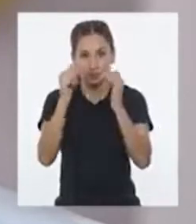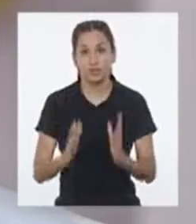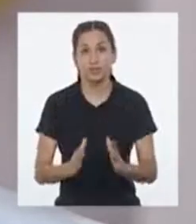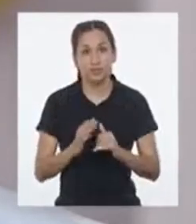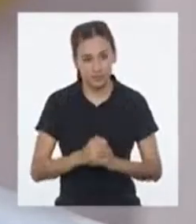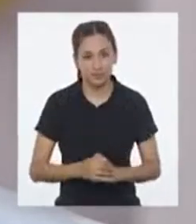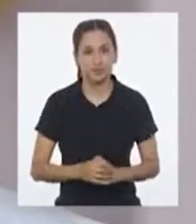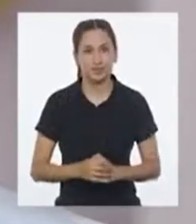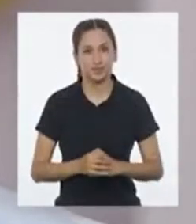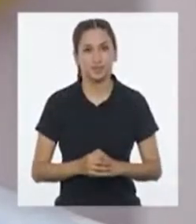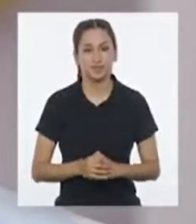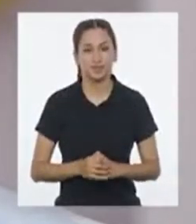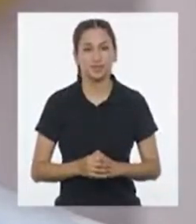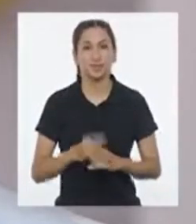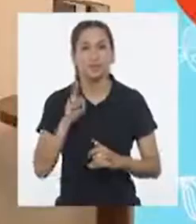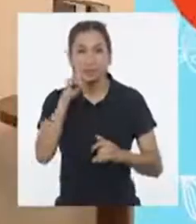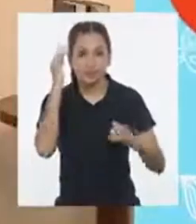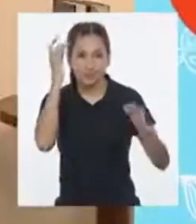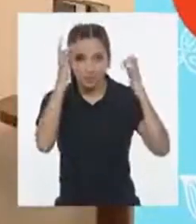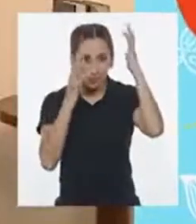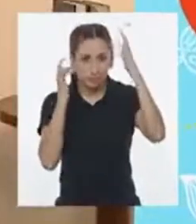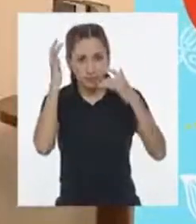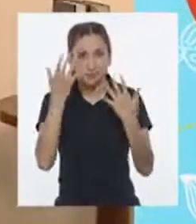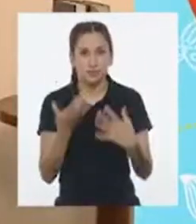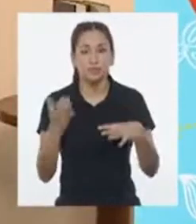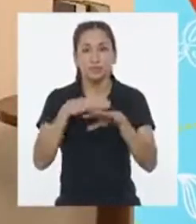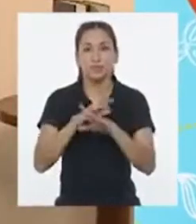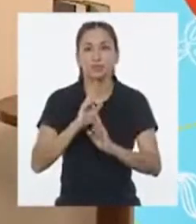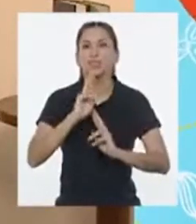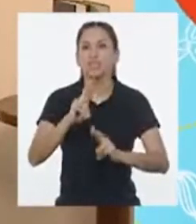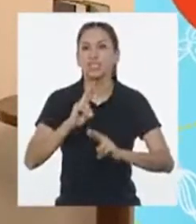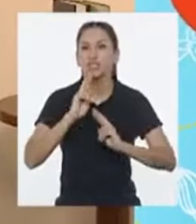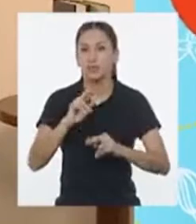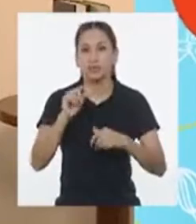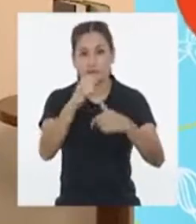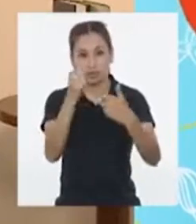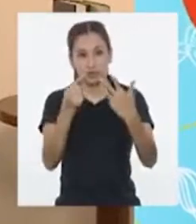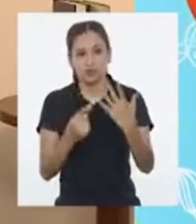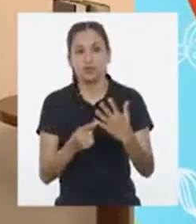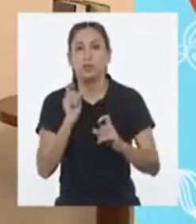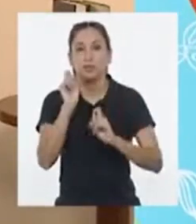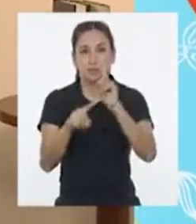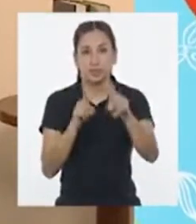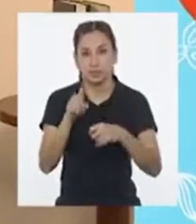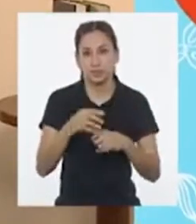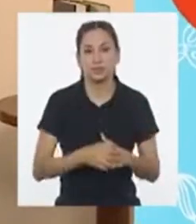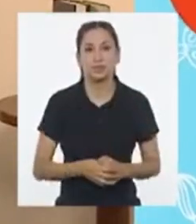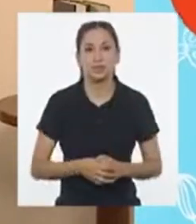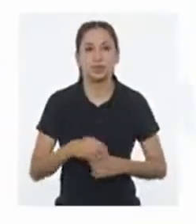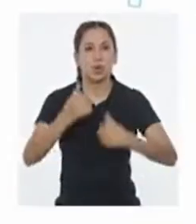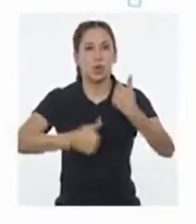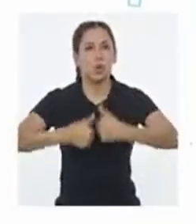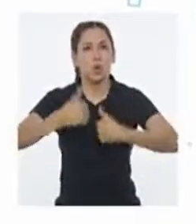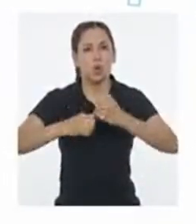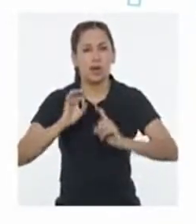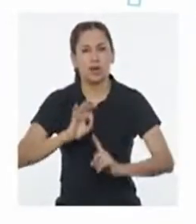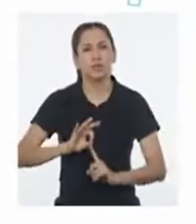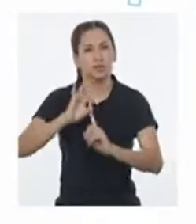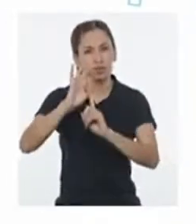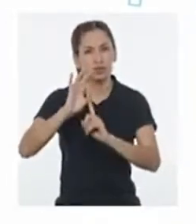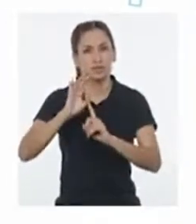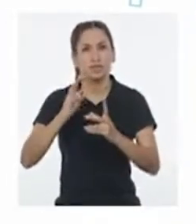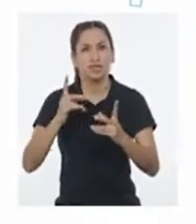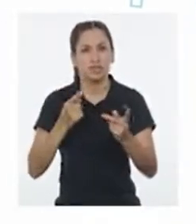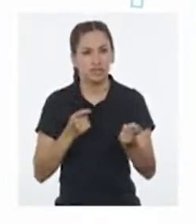todos los estudiantes. Reflexionemos sobre las respuestas a las siguientes preguntas. ¿Cuáles fueron